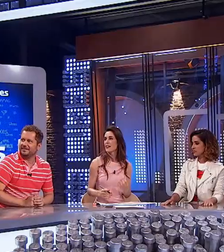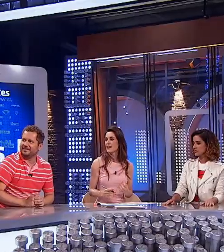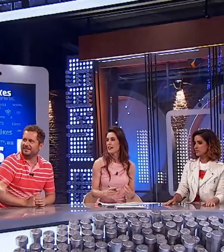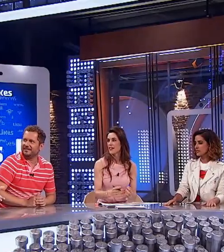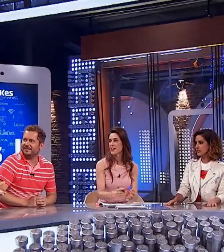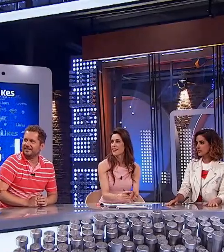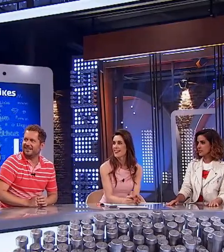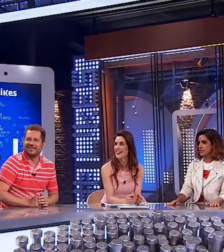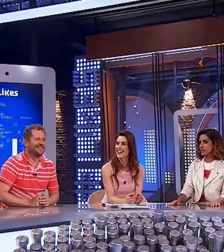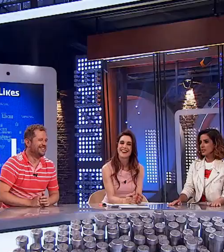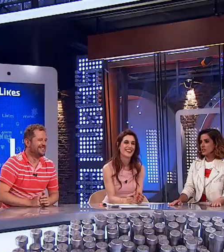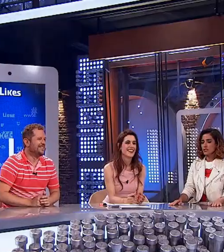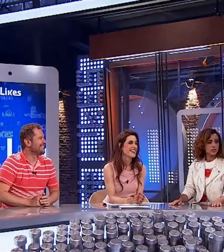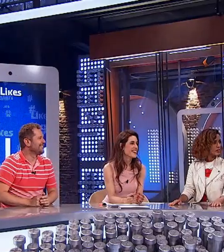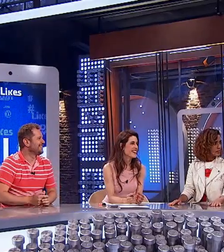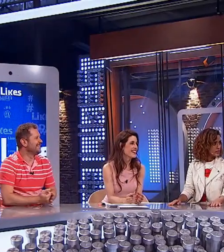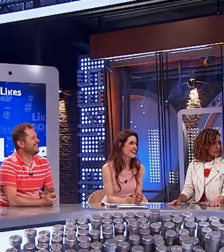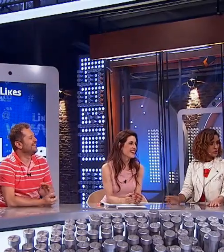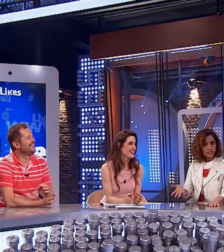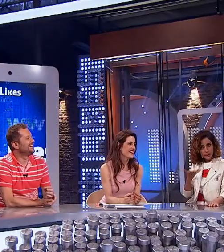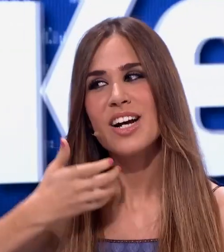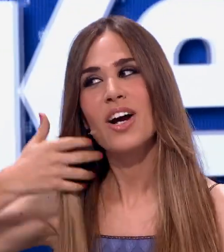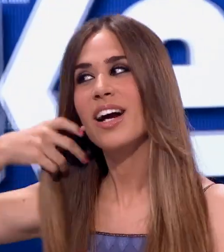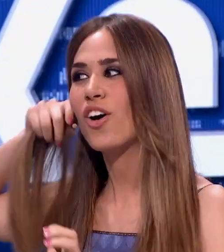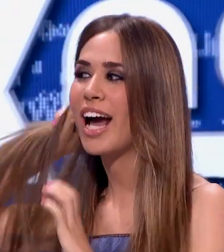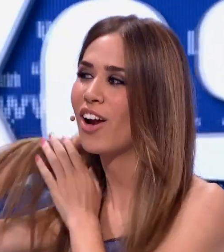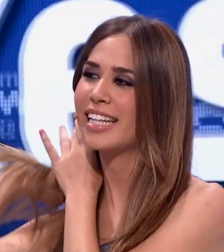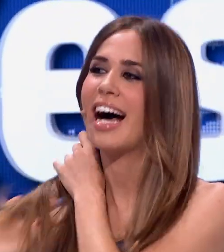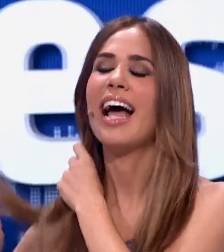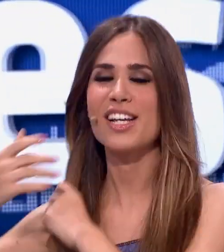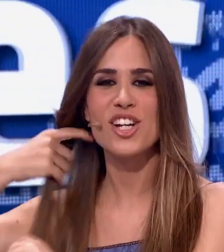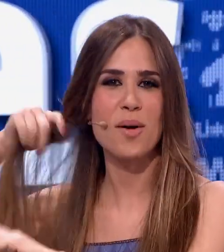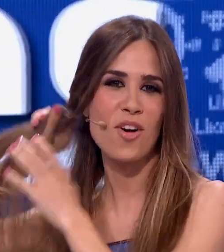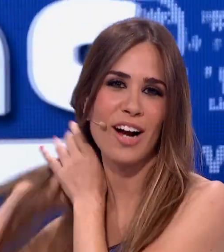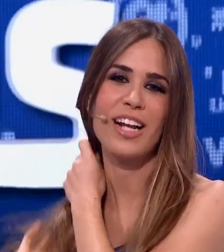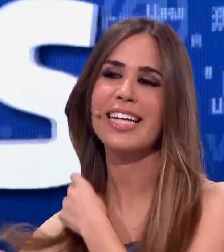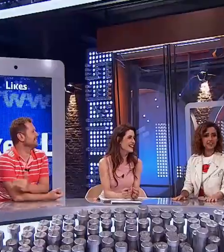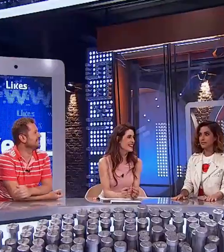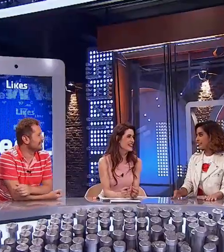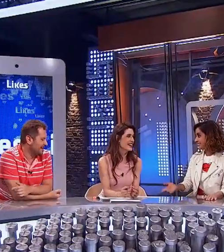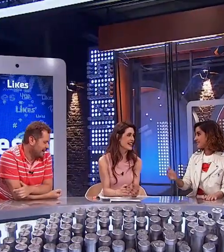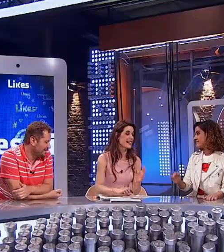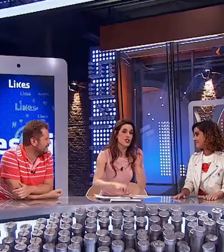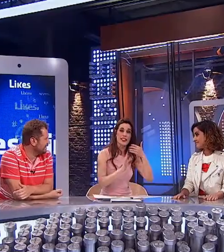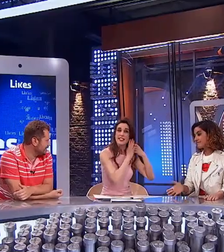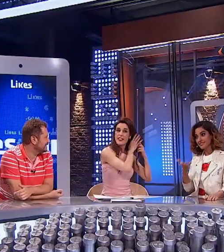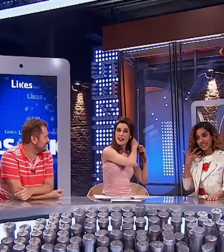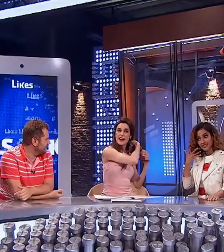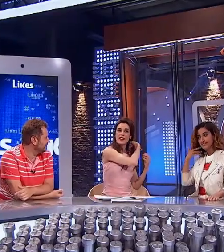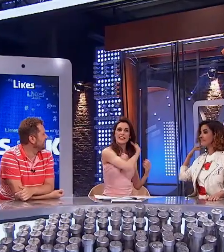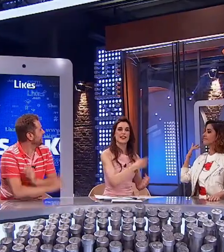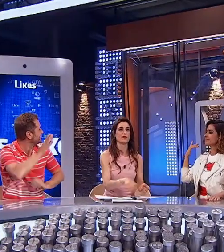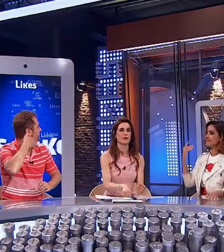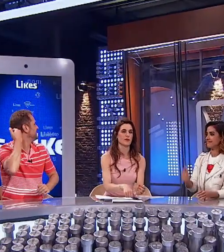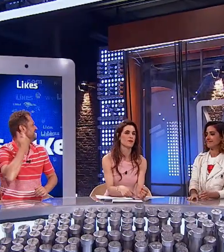atrás de lo que dice, pues Rivera. no, ha acertado, Iglesias. Es que ha caído como que la coleta. Eso es, como la coleta que se la echa para atrás. Hace así,